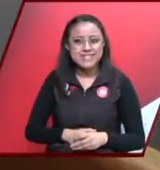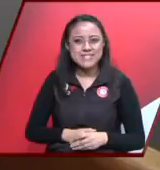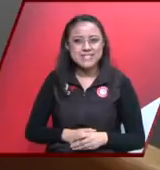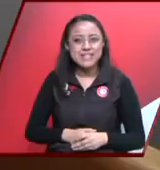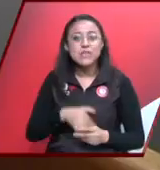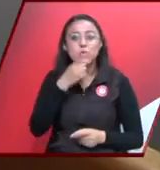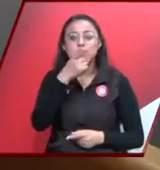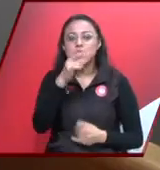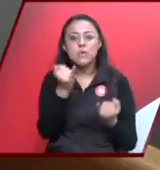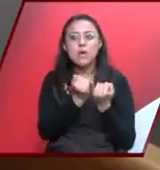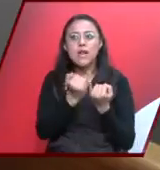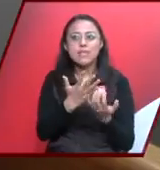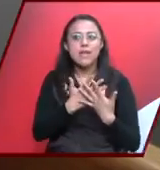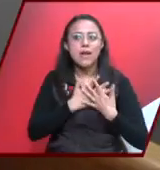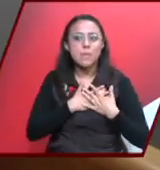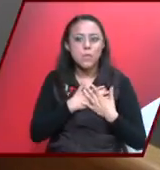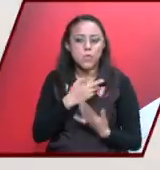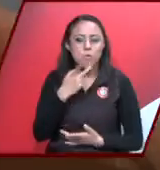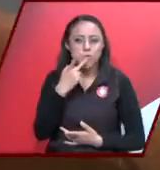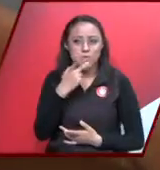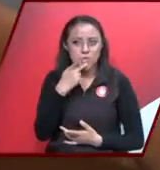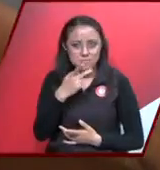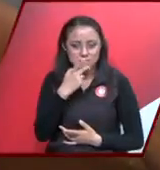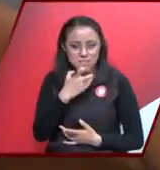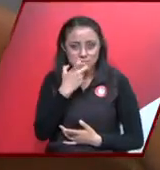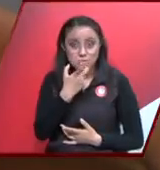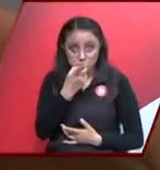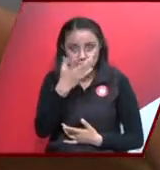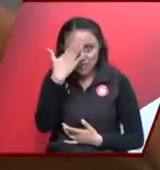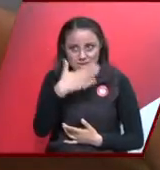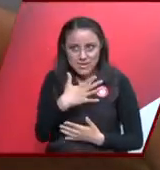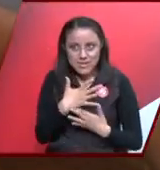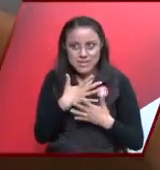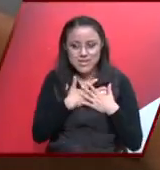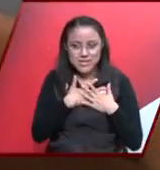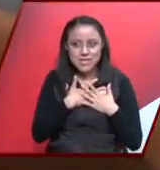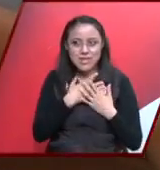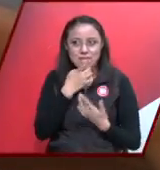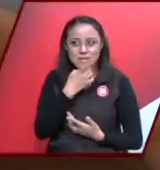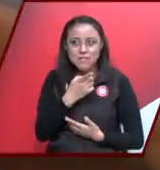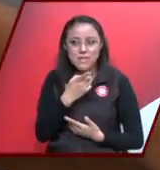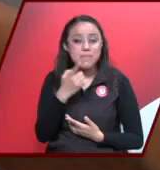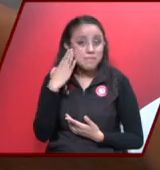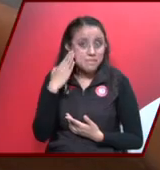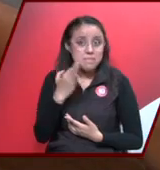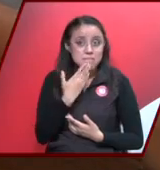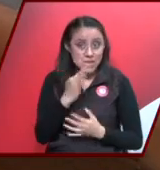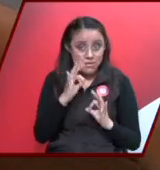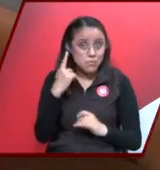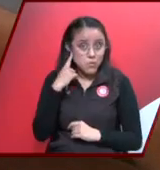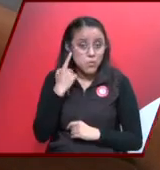Di te amo. Te amo. ¿Me escuchas? ¿Bien? ¿Sí?